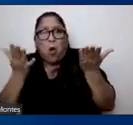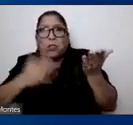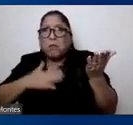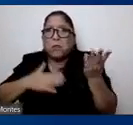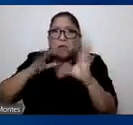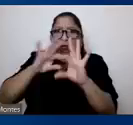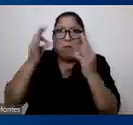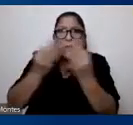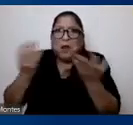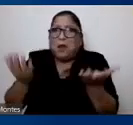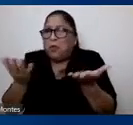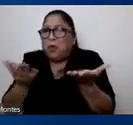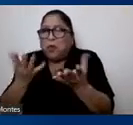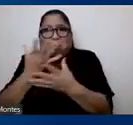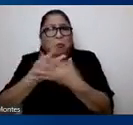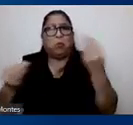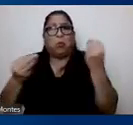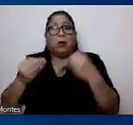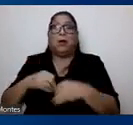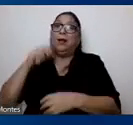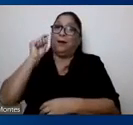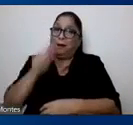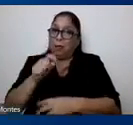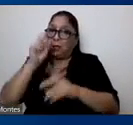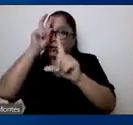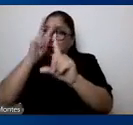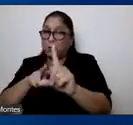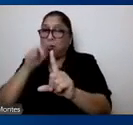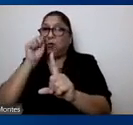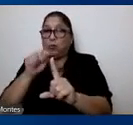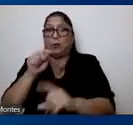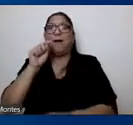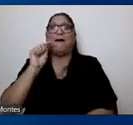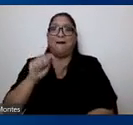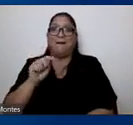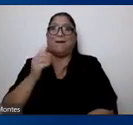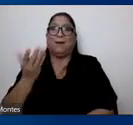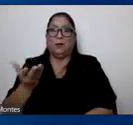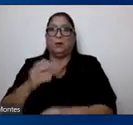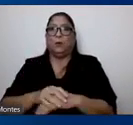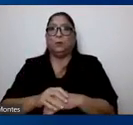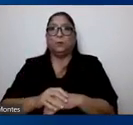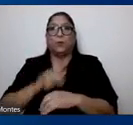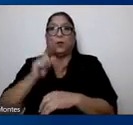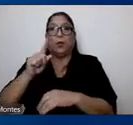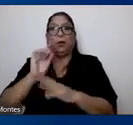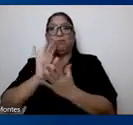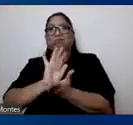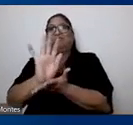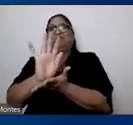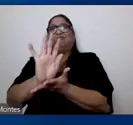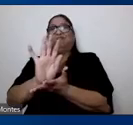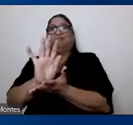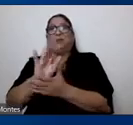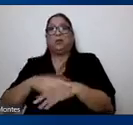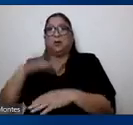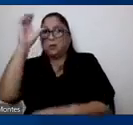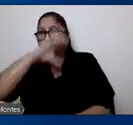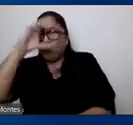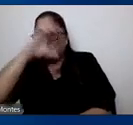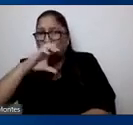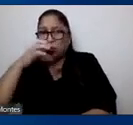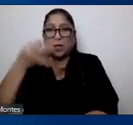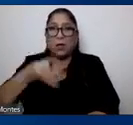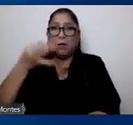las intervenciones. Entonces aquí lo que estamos viendo es justamente eso, es el rechazo, es la búsqueda de la verdad por